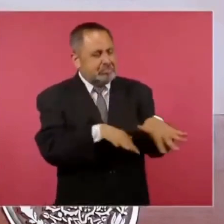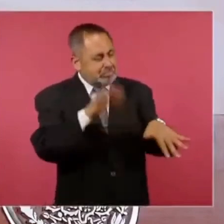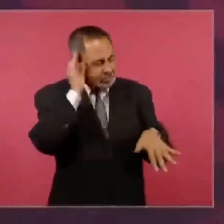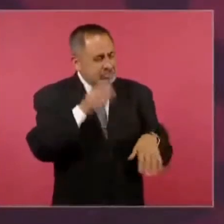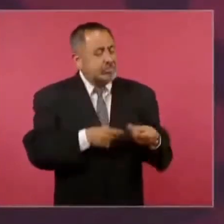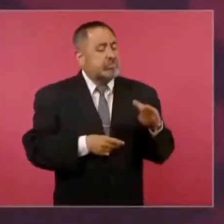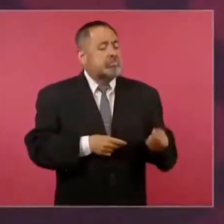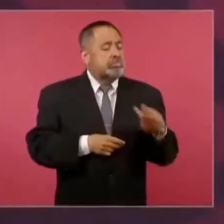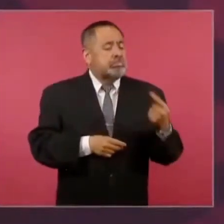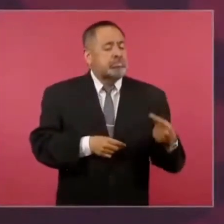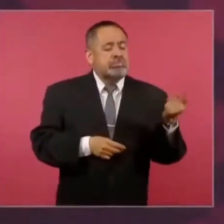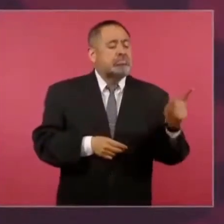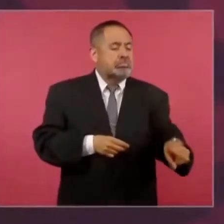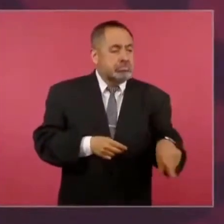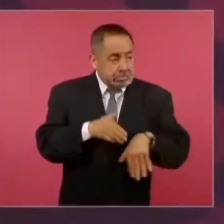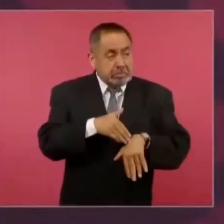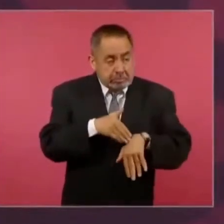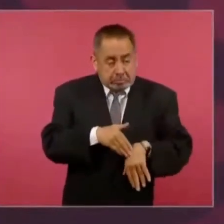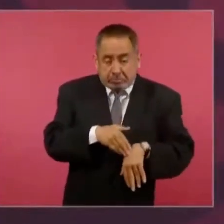achichincles,